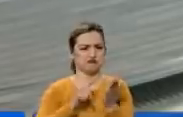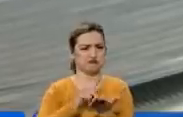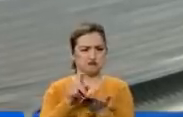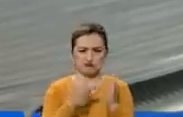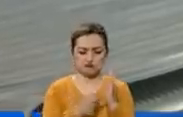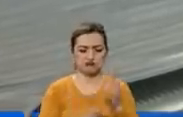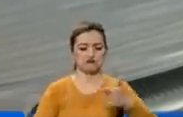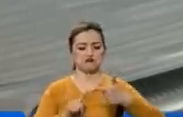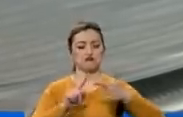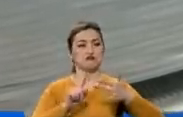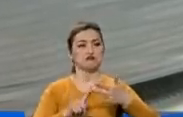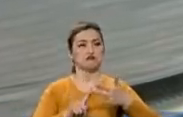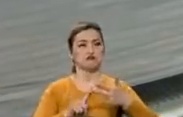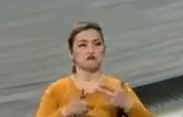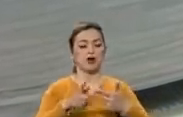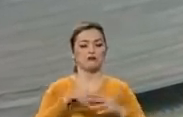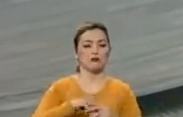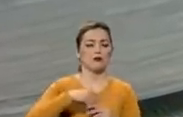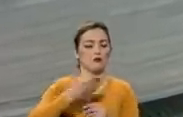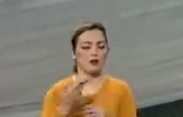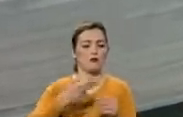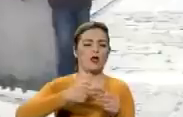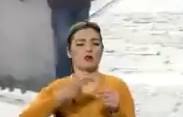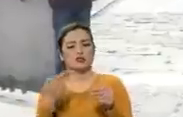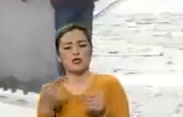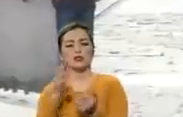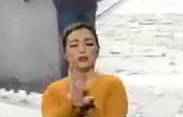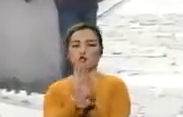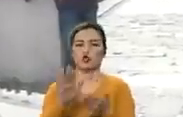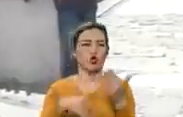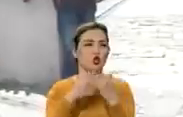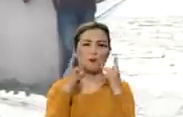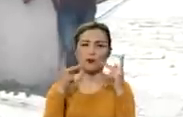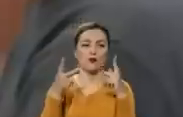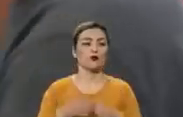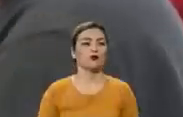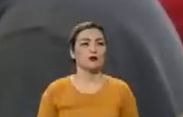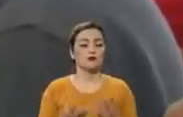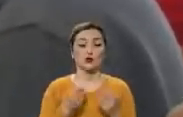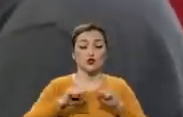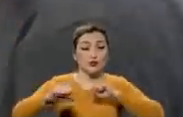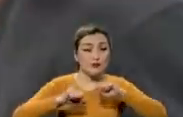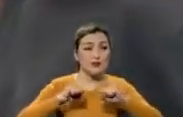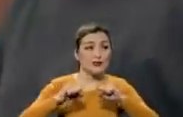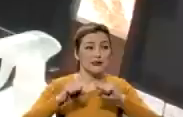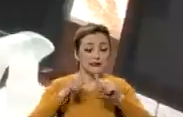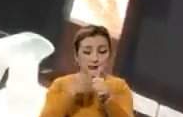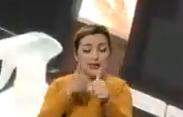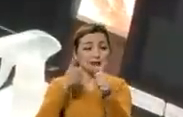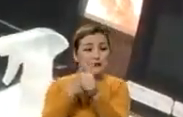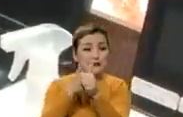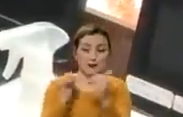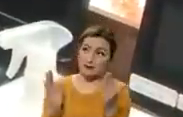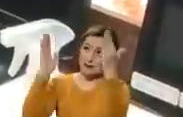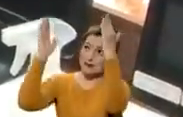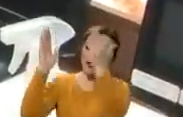avisos de entrada, salida, todo lo que corresponde al sector público del IES. Ahora son cientos de tramitadores que están apostados en los